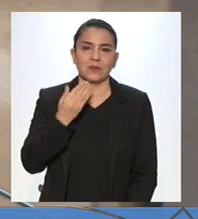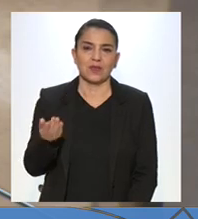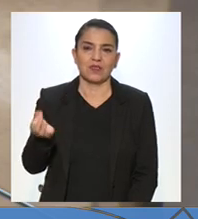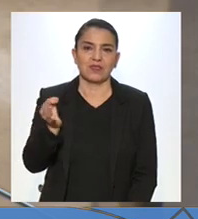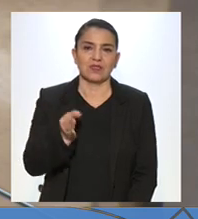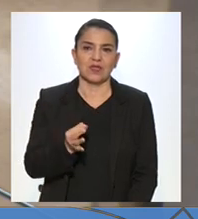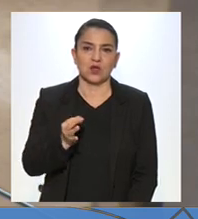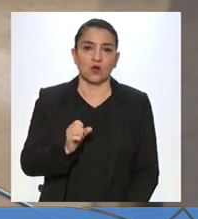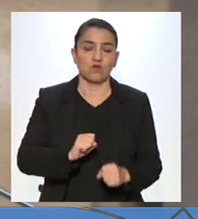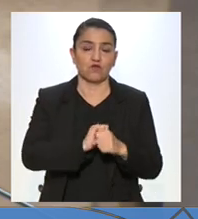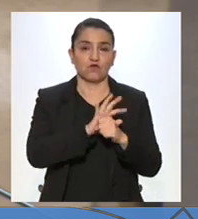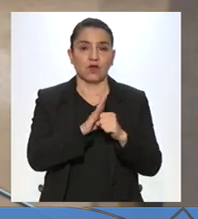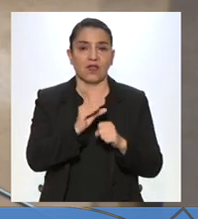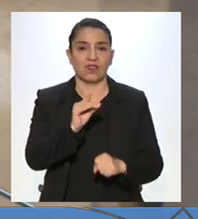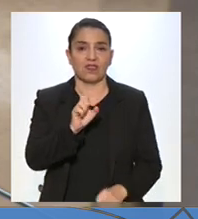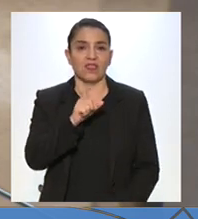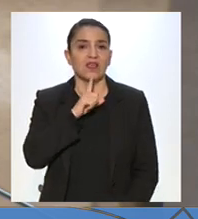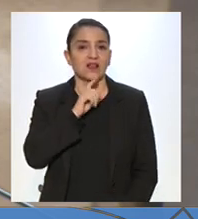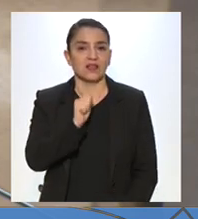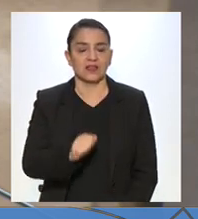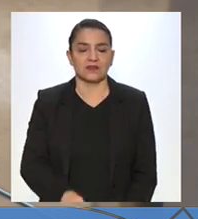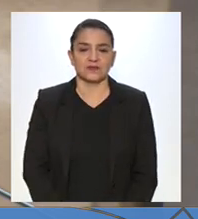brote de Delta.